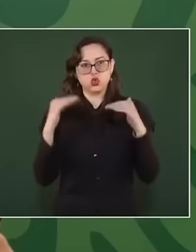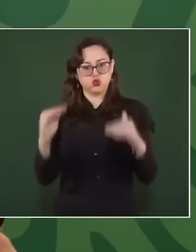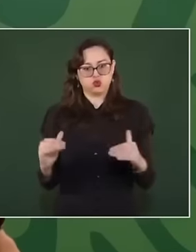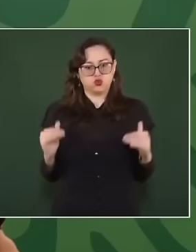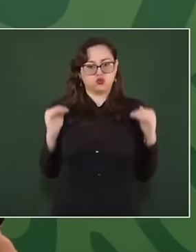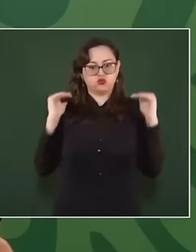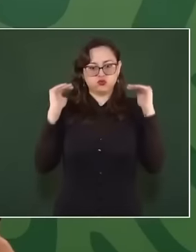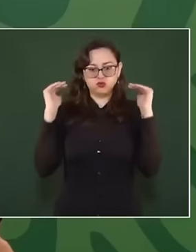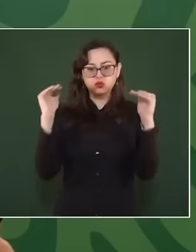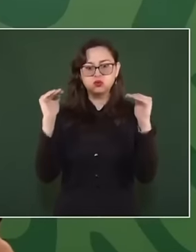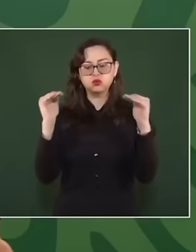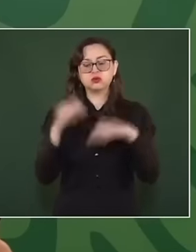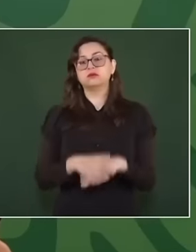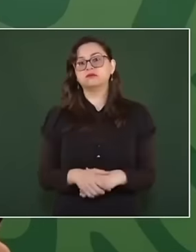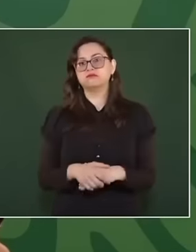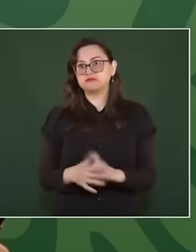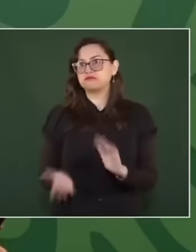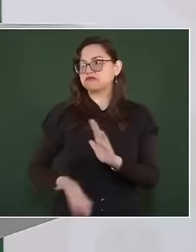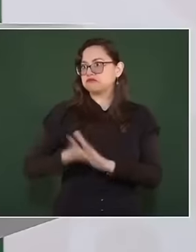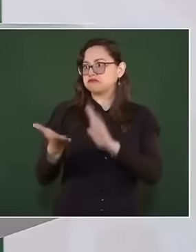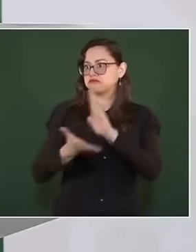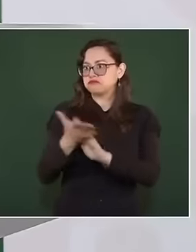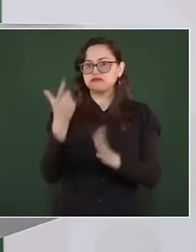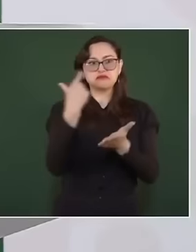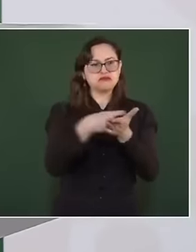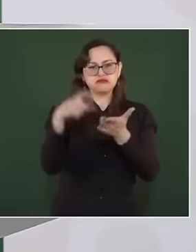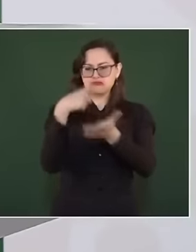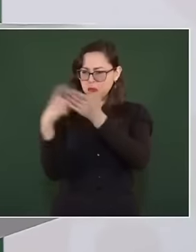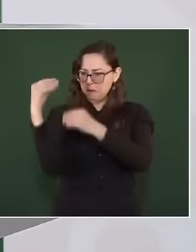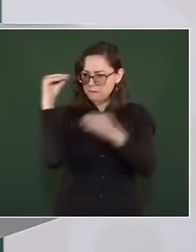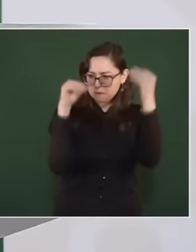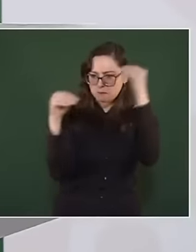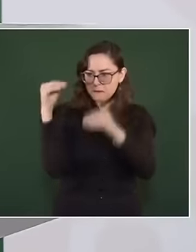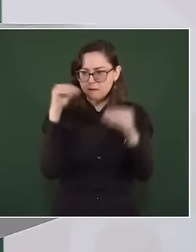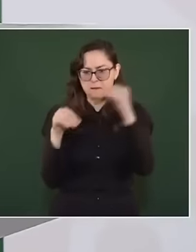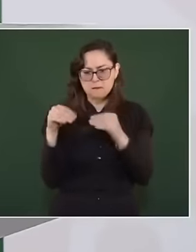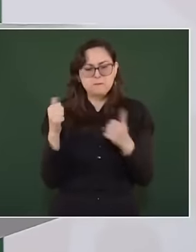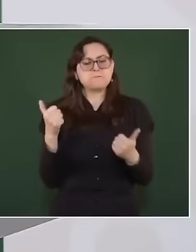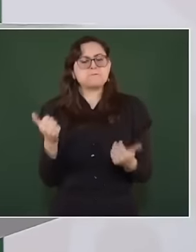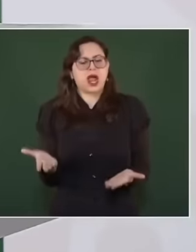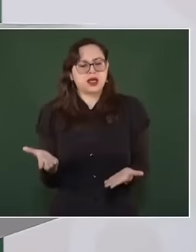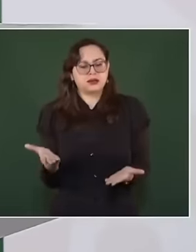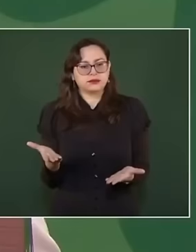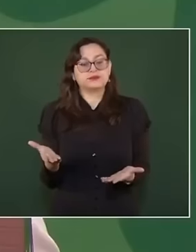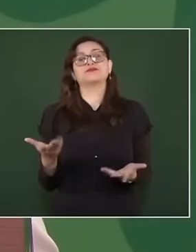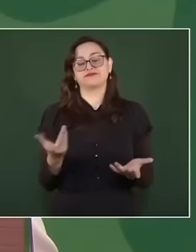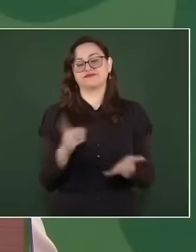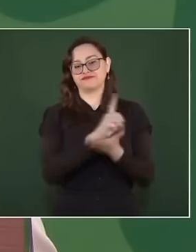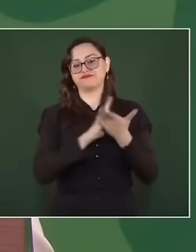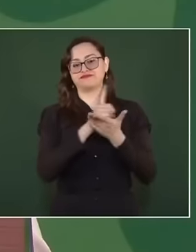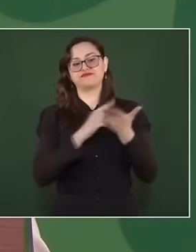serviría para enfrentar la llamada guerra contra el narcotráfico la construcción de este inmueble fue